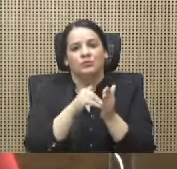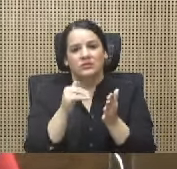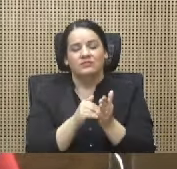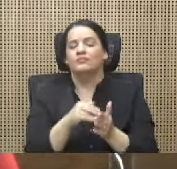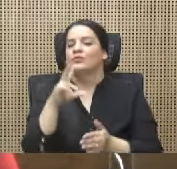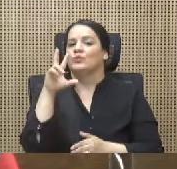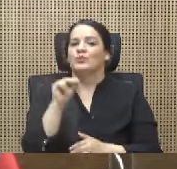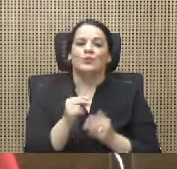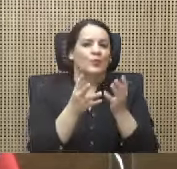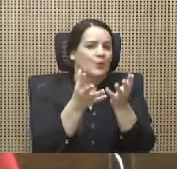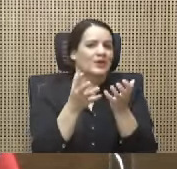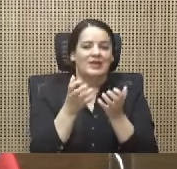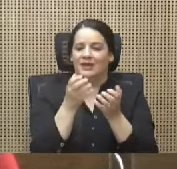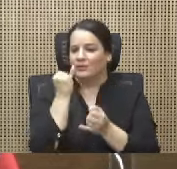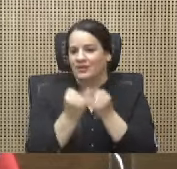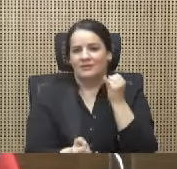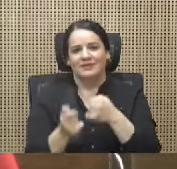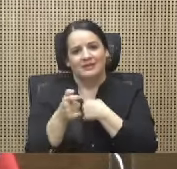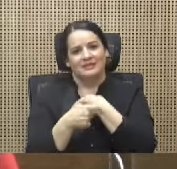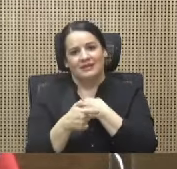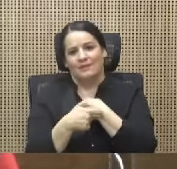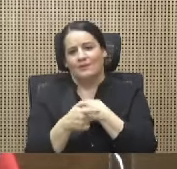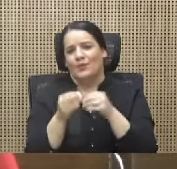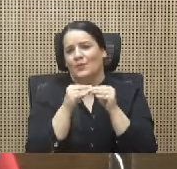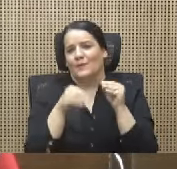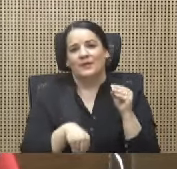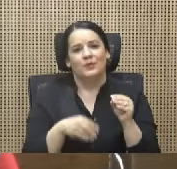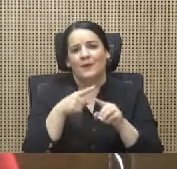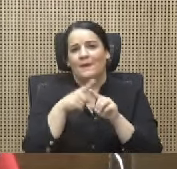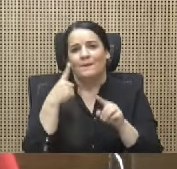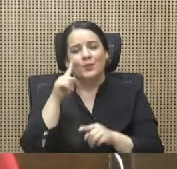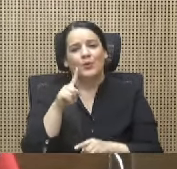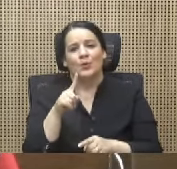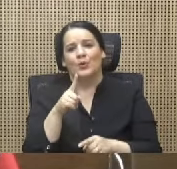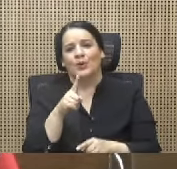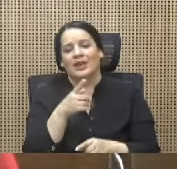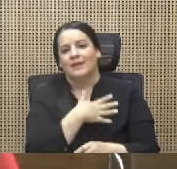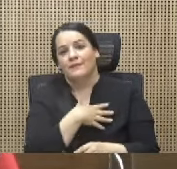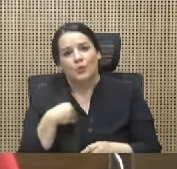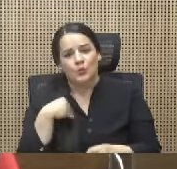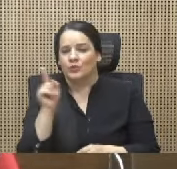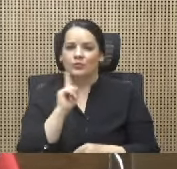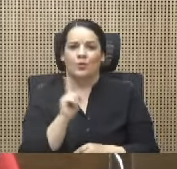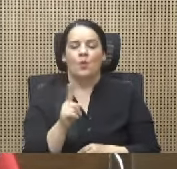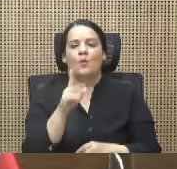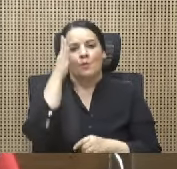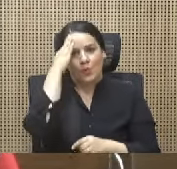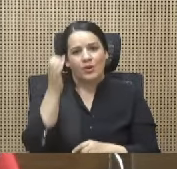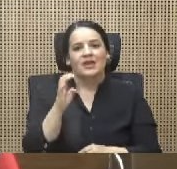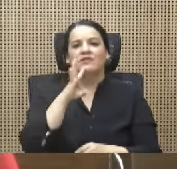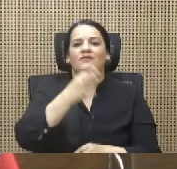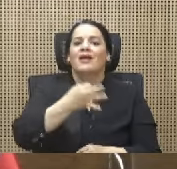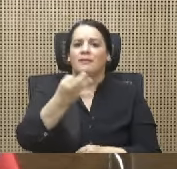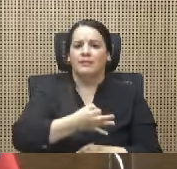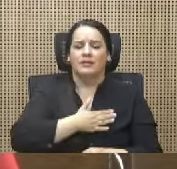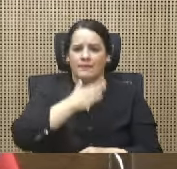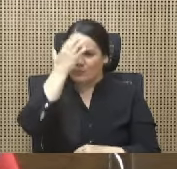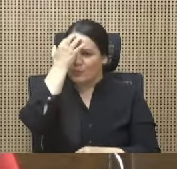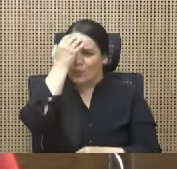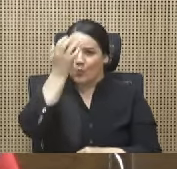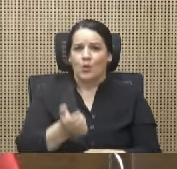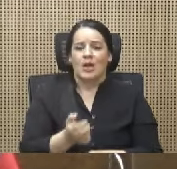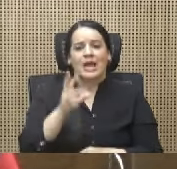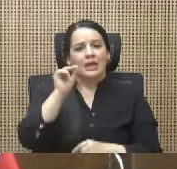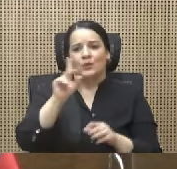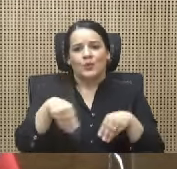quiero agotar el tiempo, ni mucho menos por gusto. Es porque realmente me preocupa que no le